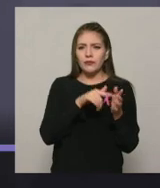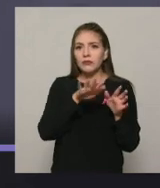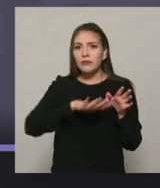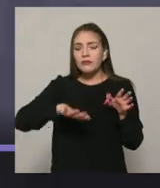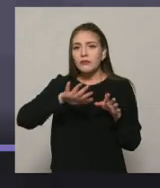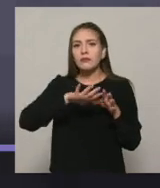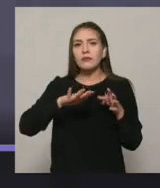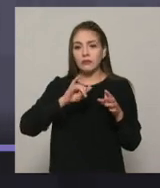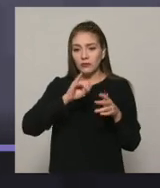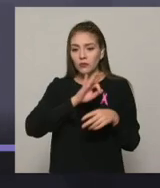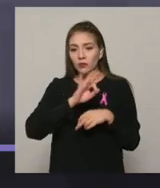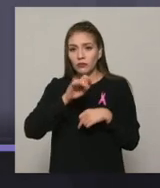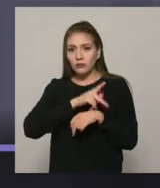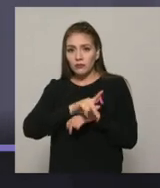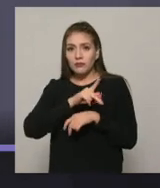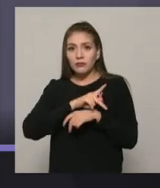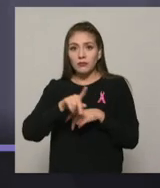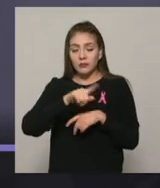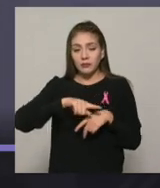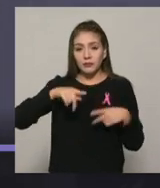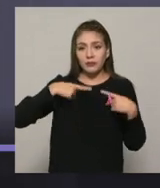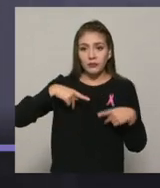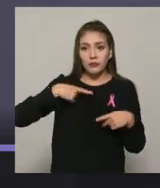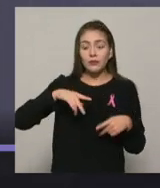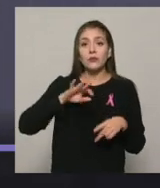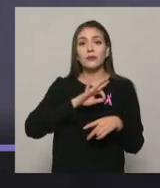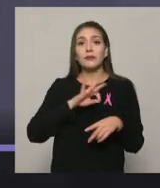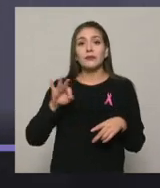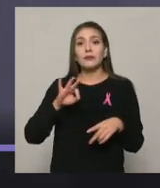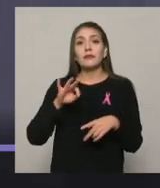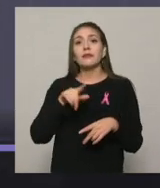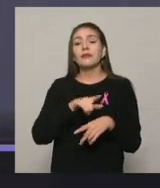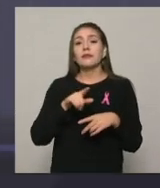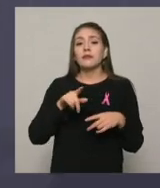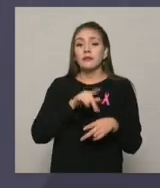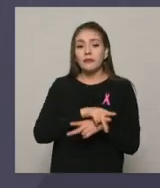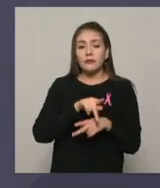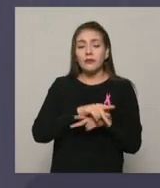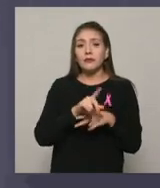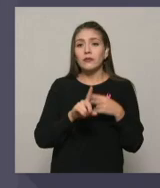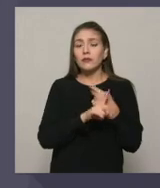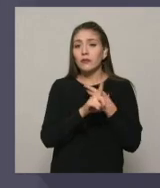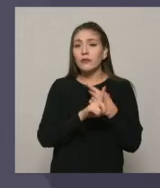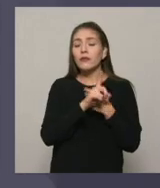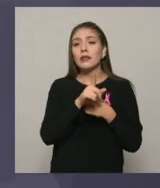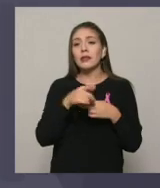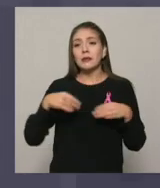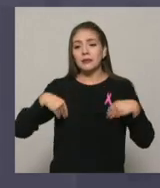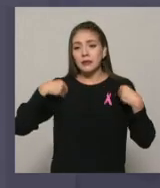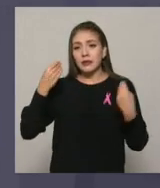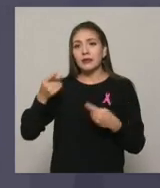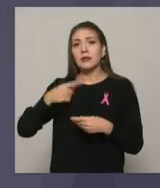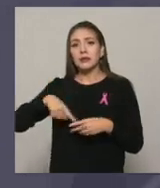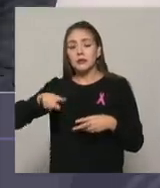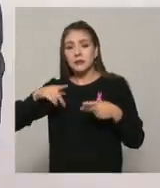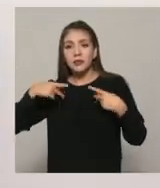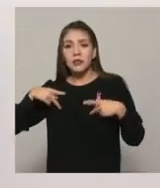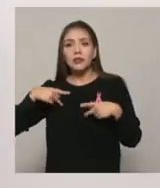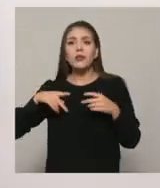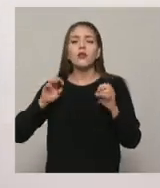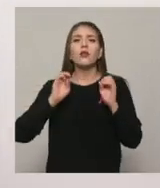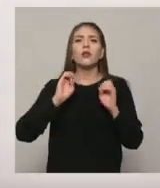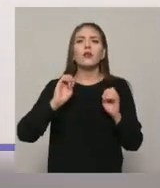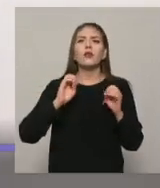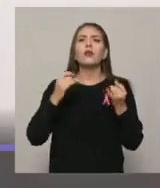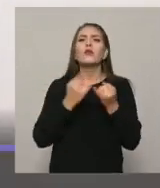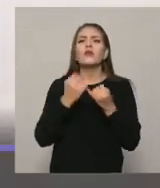personas, que implique un cambio en la vida cotidiana de las personas, que sea consecuencia de una historia que se ha venido conociendo,